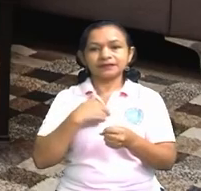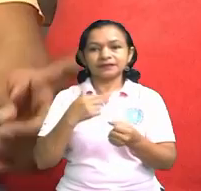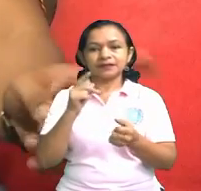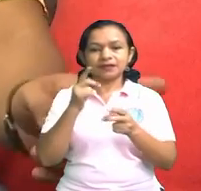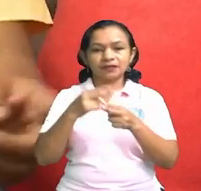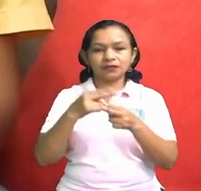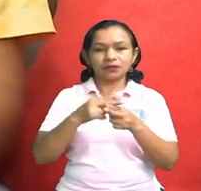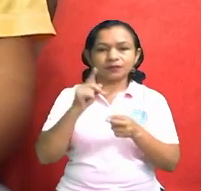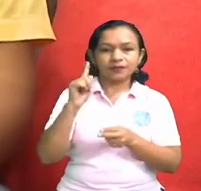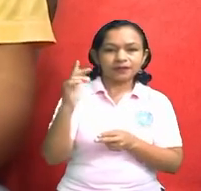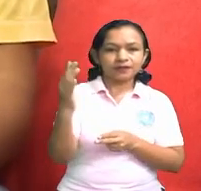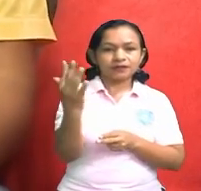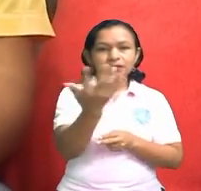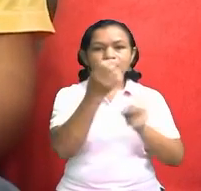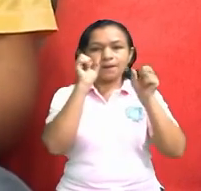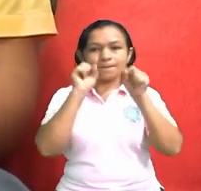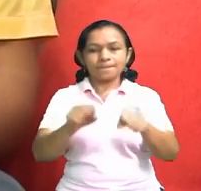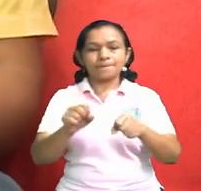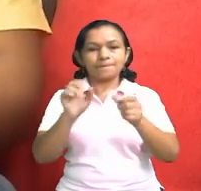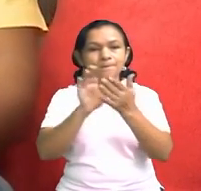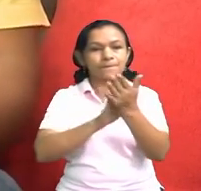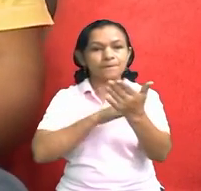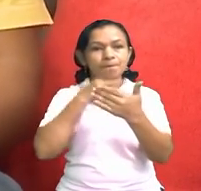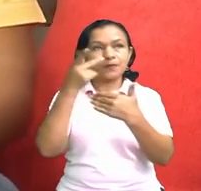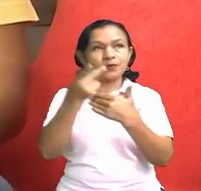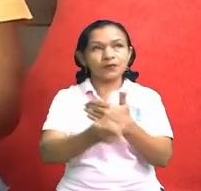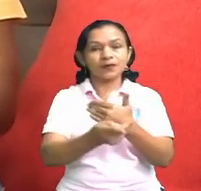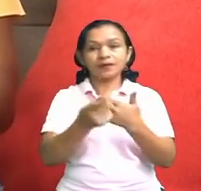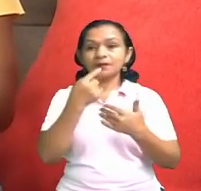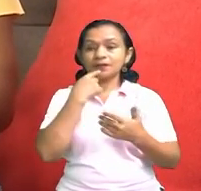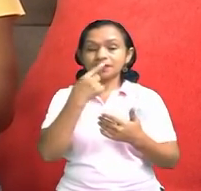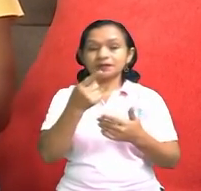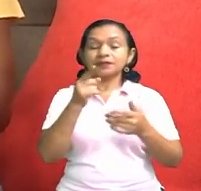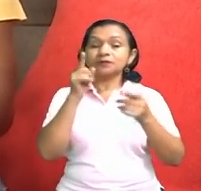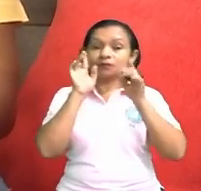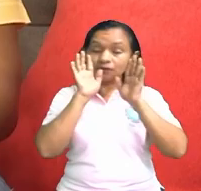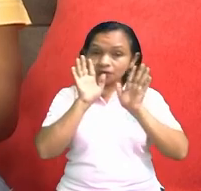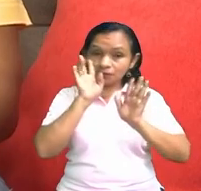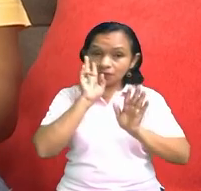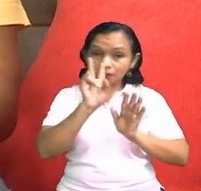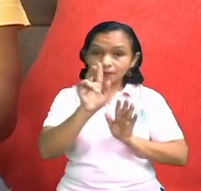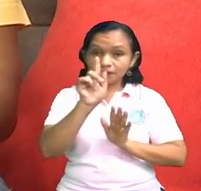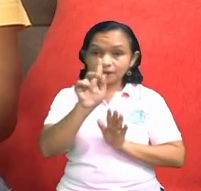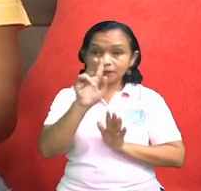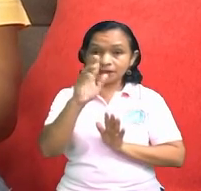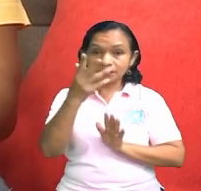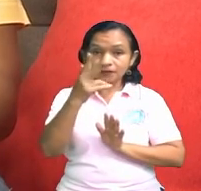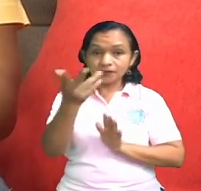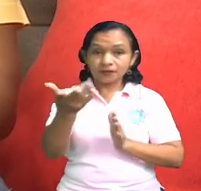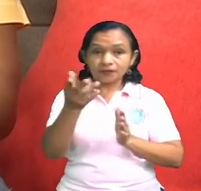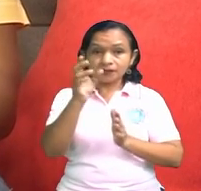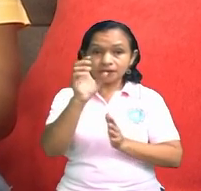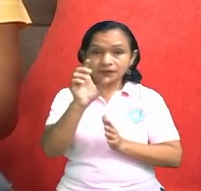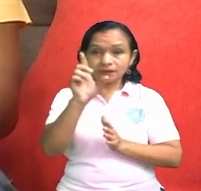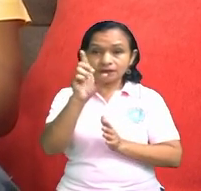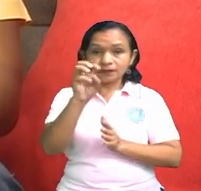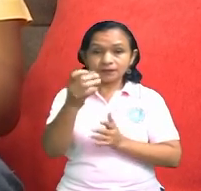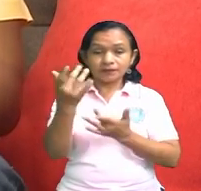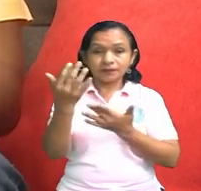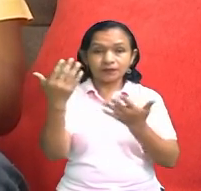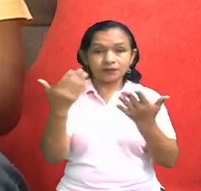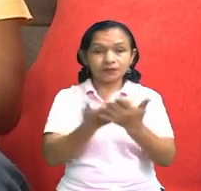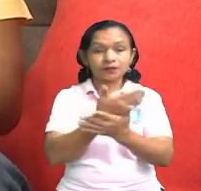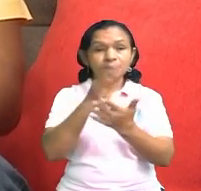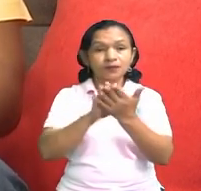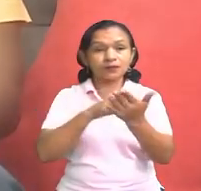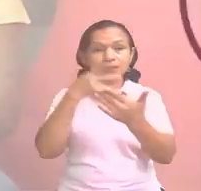A nombre de todo el equipo que hace posible la transmisión de su programa desde el Parlamento, le invitamos a que se quede en sintonía del canal parlamentario. Estuvo con ustedes Elmer Marcia y les